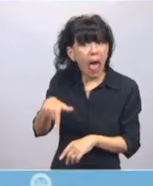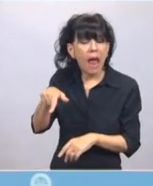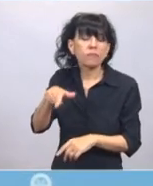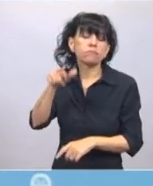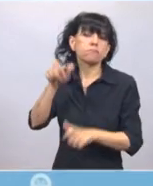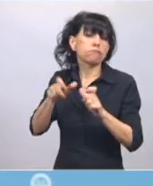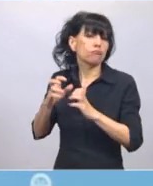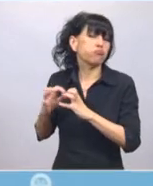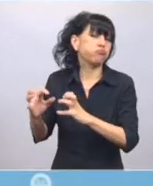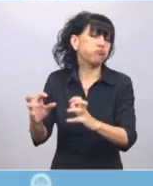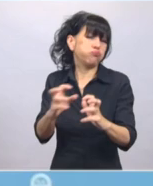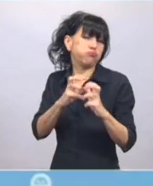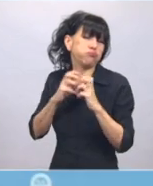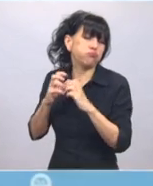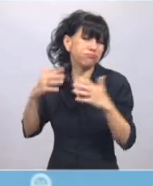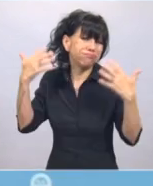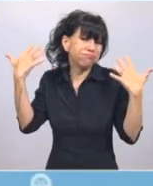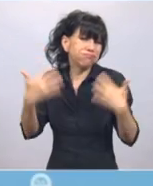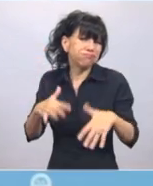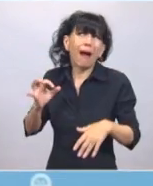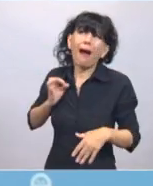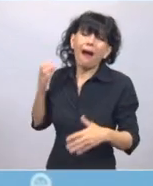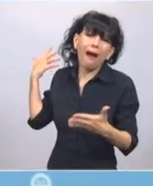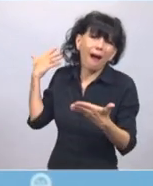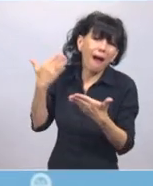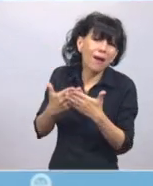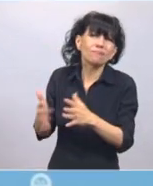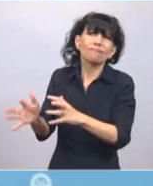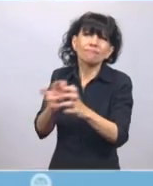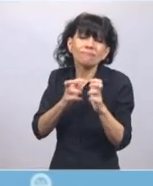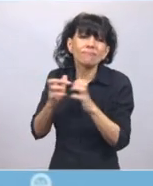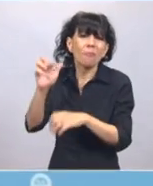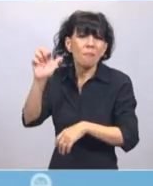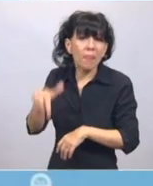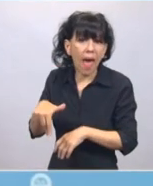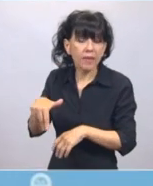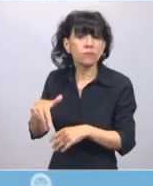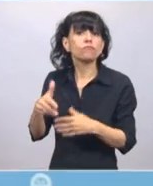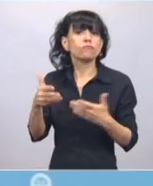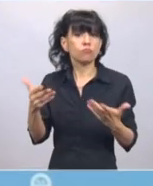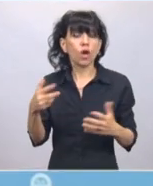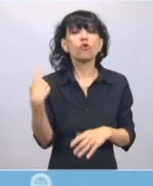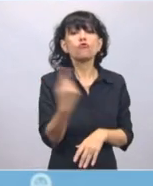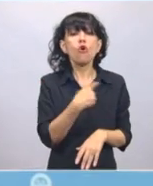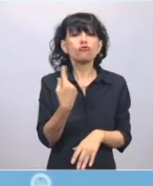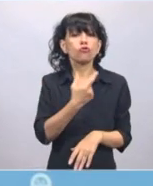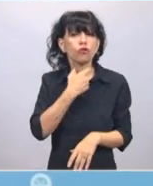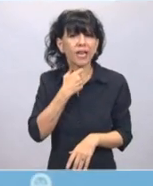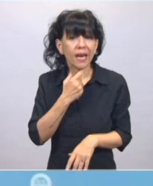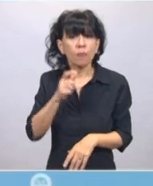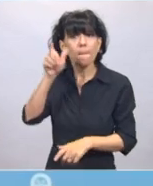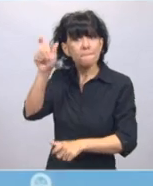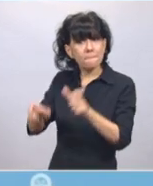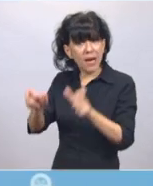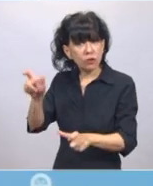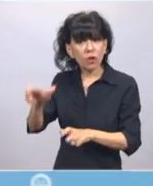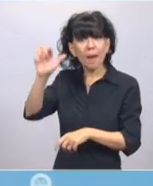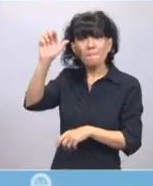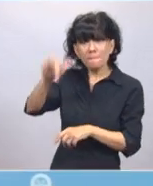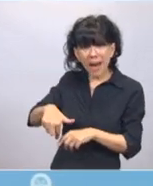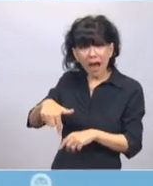mucho en la Argentina a lo largo de los últimos años queremos que las personas beneficiarias de programas